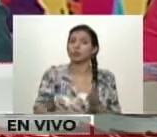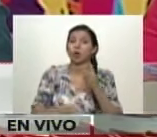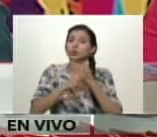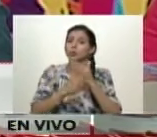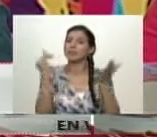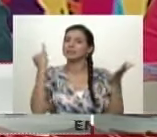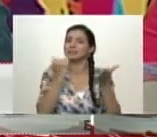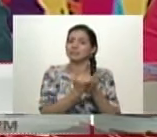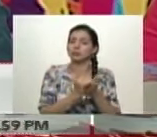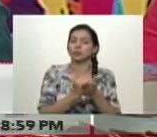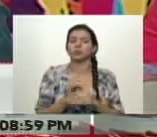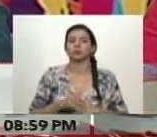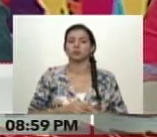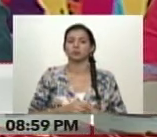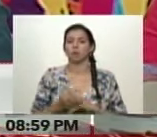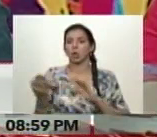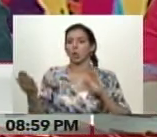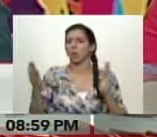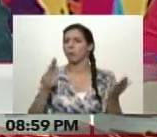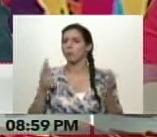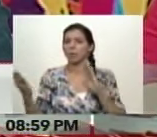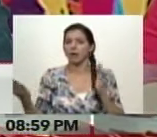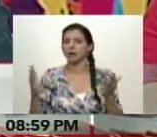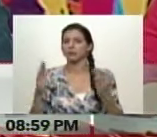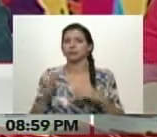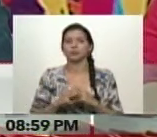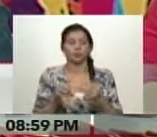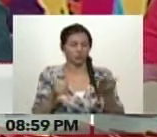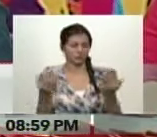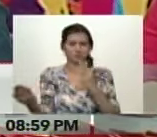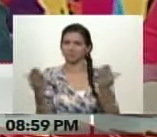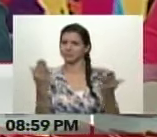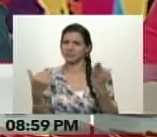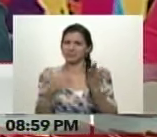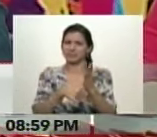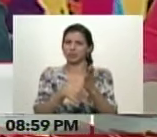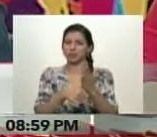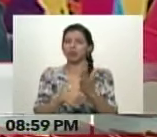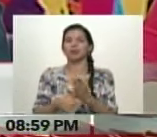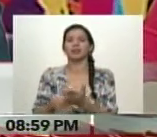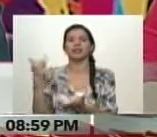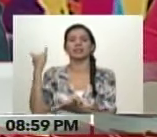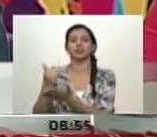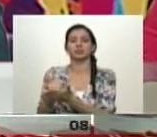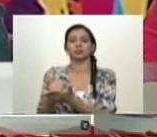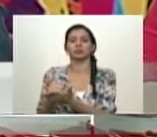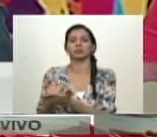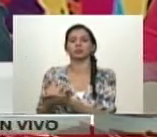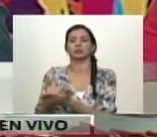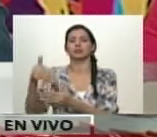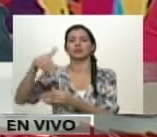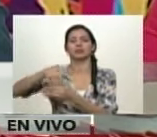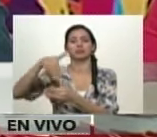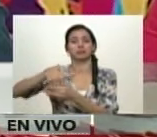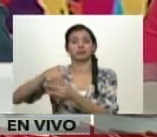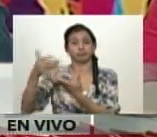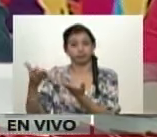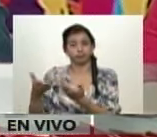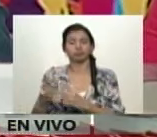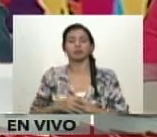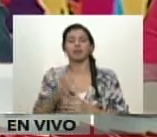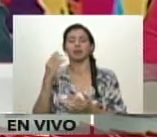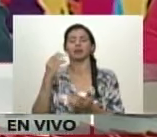y lo comparo con la cédula de identidad y el registro de inscripción electoral del país.